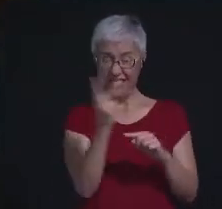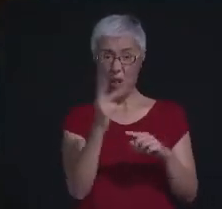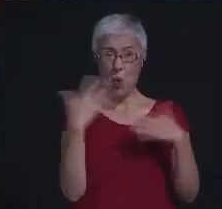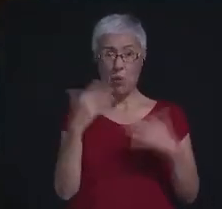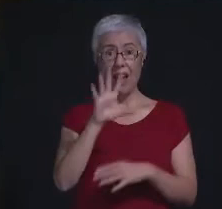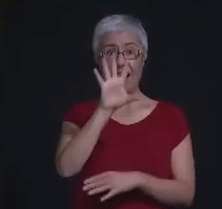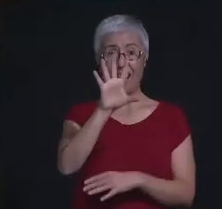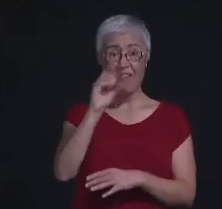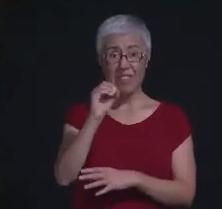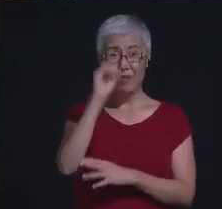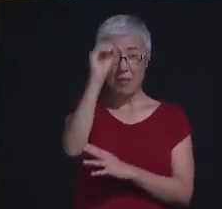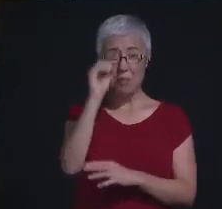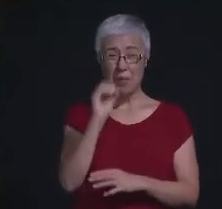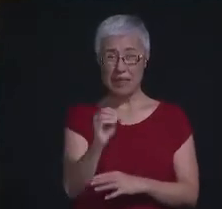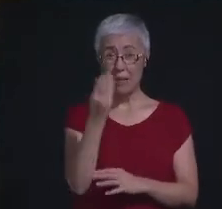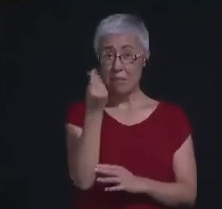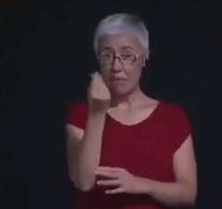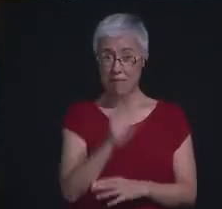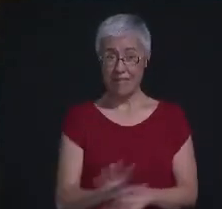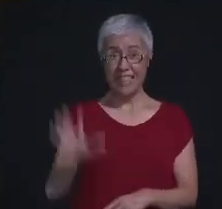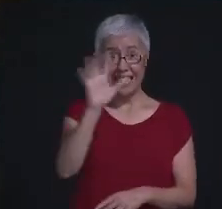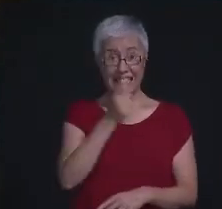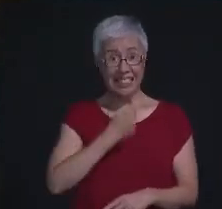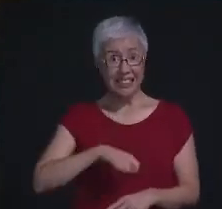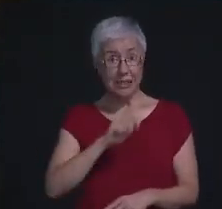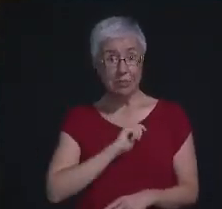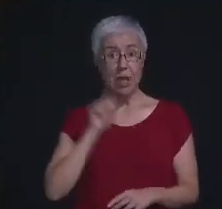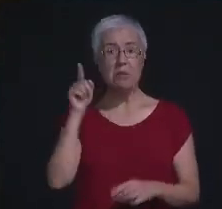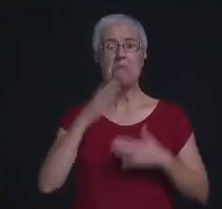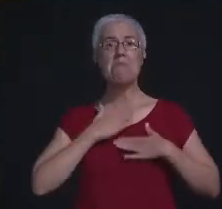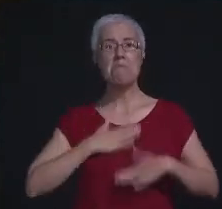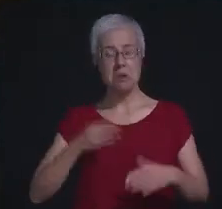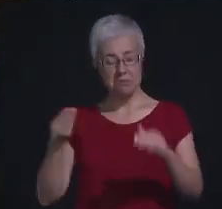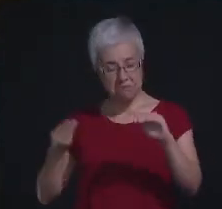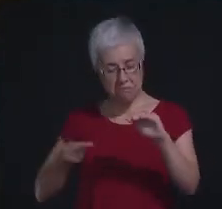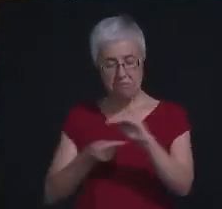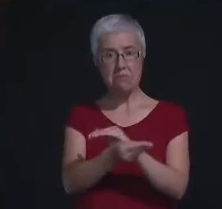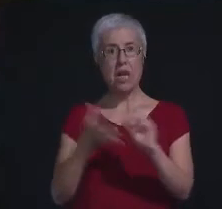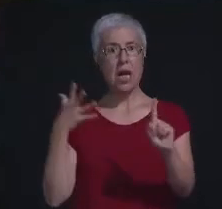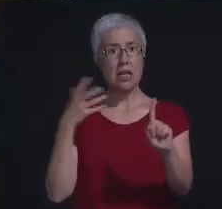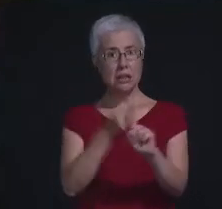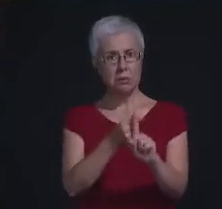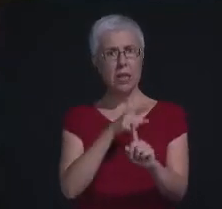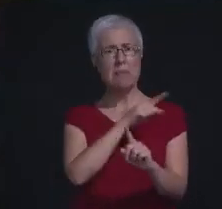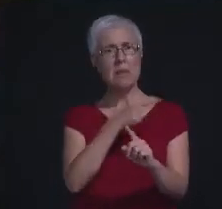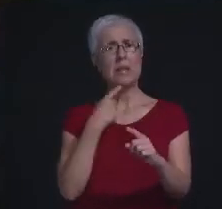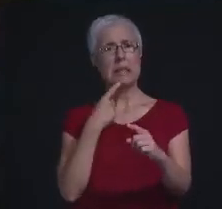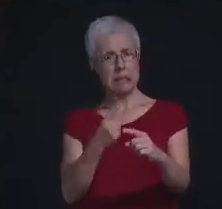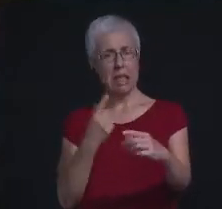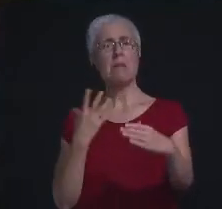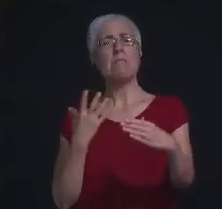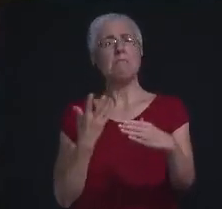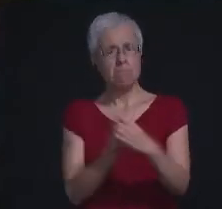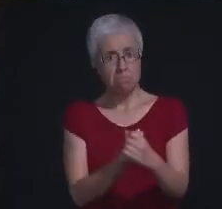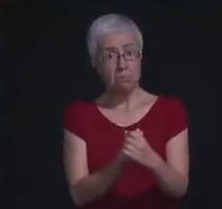PIB en España, destinarlos a trabajar por el impacto. Y un compromiso que yo al menos lo sentí como muy auténtico